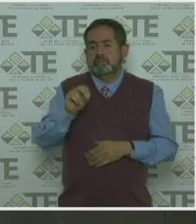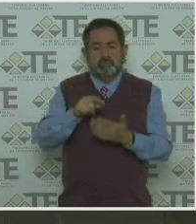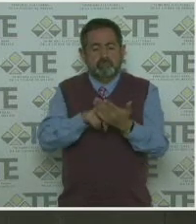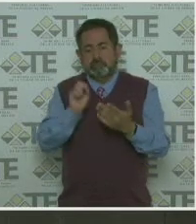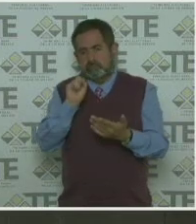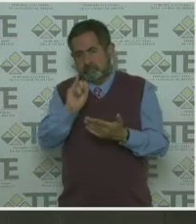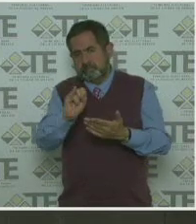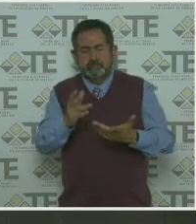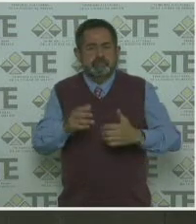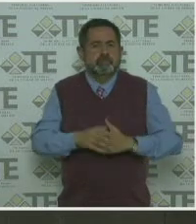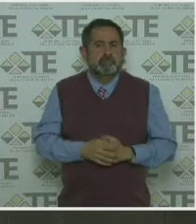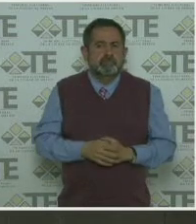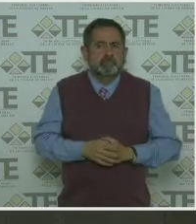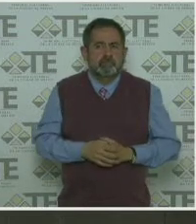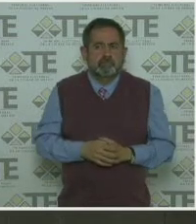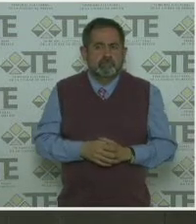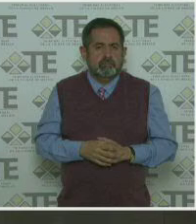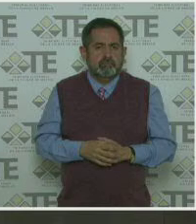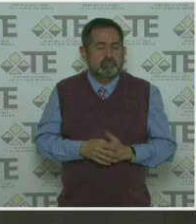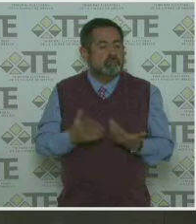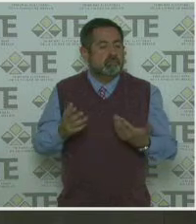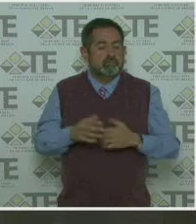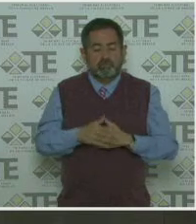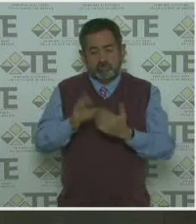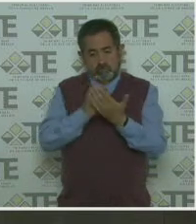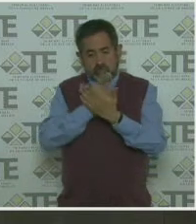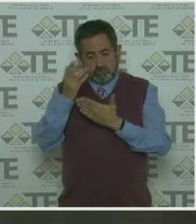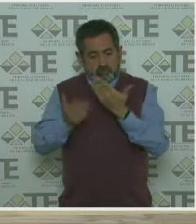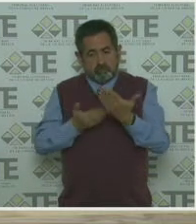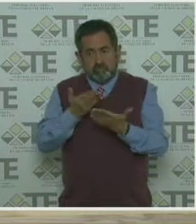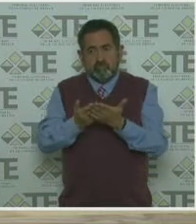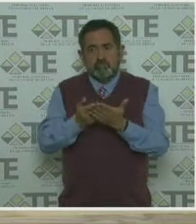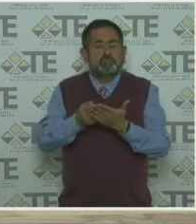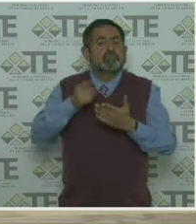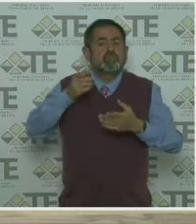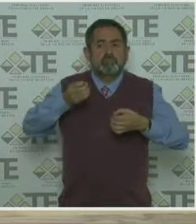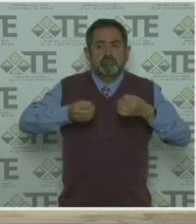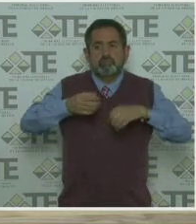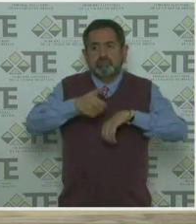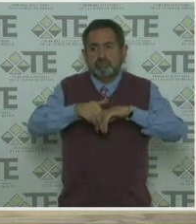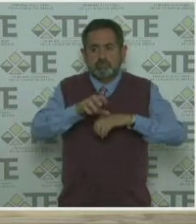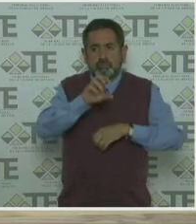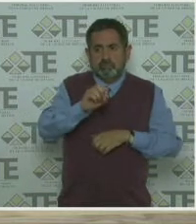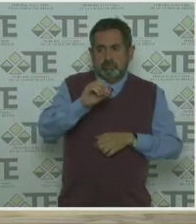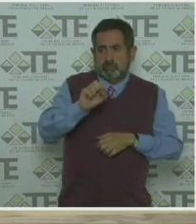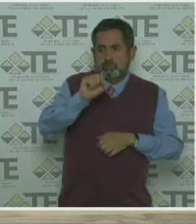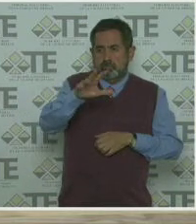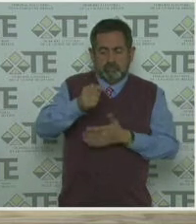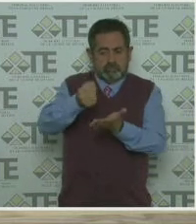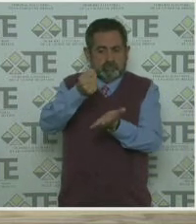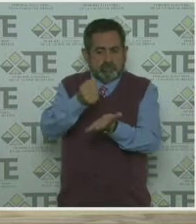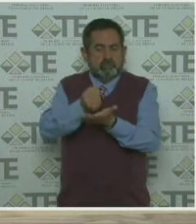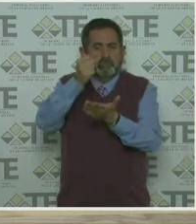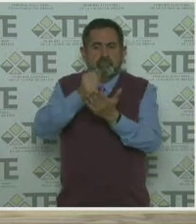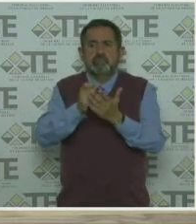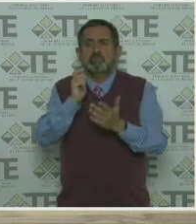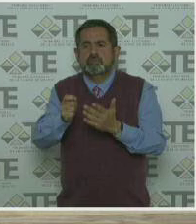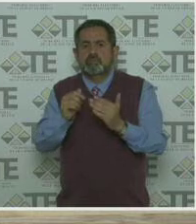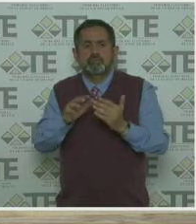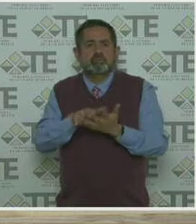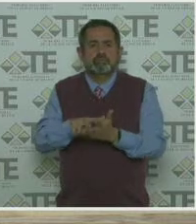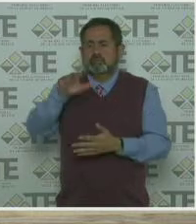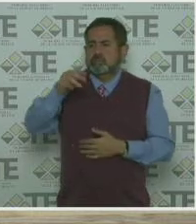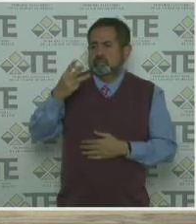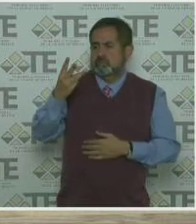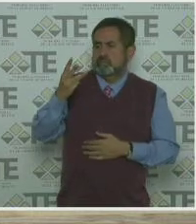A favor. Le agradezco mucho. Magistradas, magistrados, el proyecto de resolución del juicio electoral 065 ha sido aprobado por mayoría